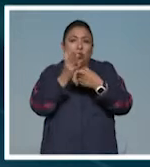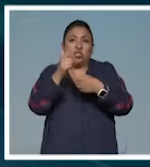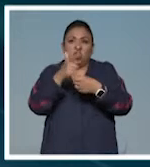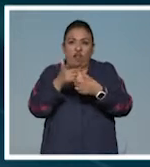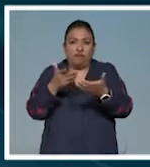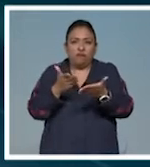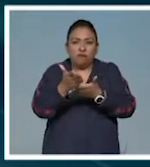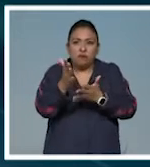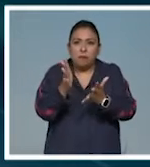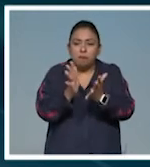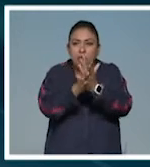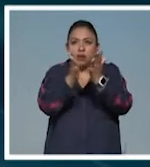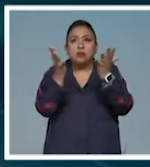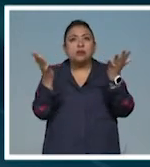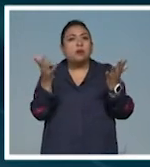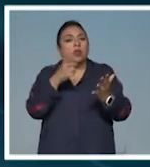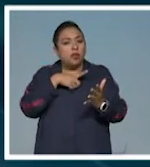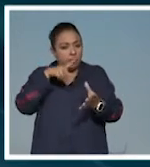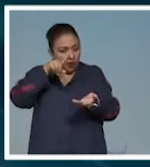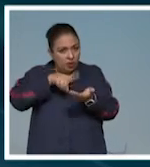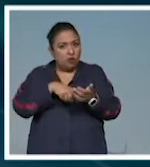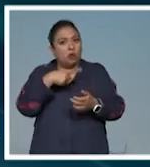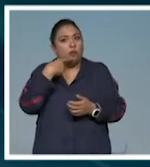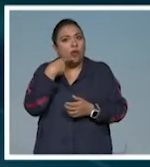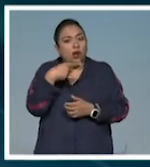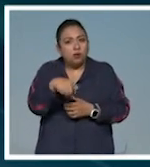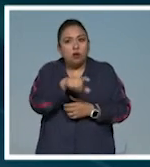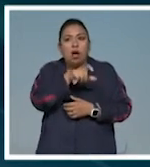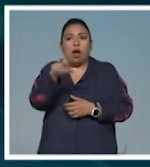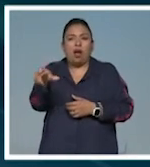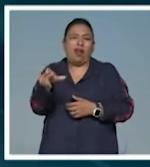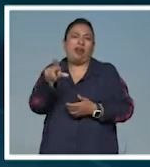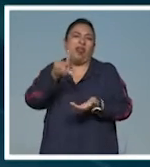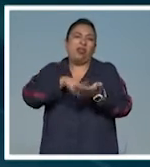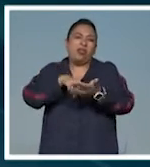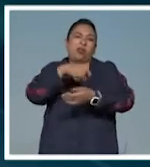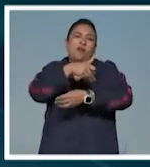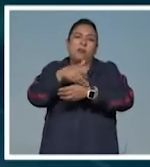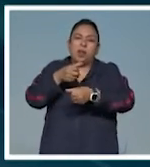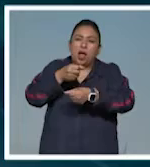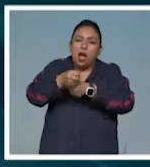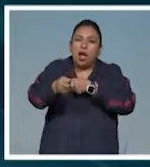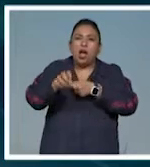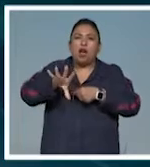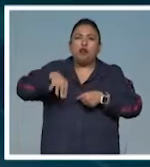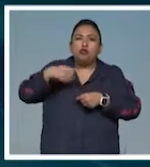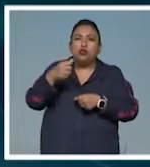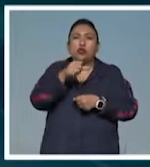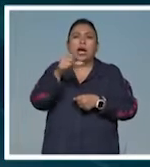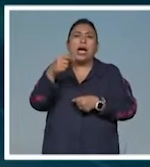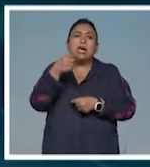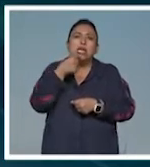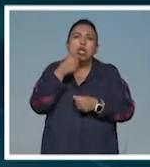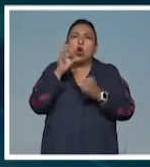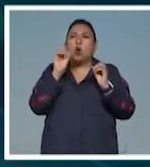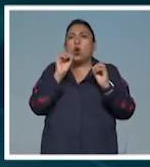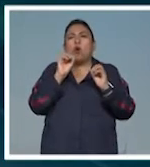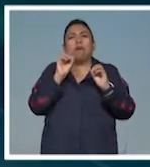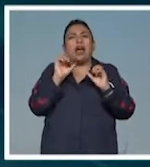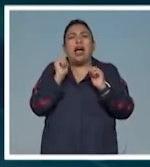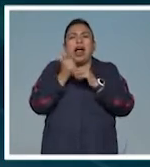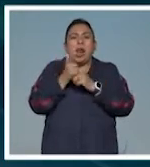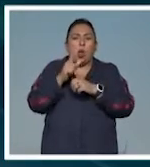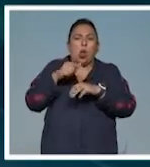intervención que tiene que incluir la denuncia a casos de violencia doméstica abuso infantil y cualquier forma de degradación